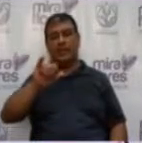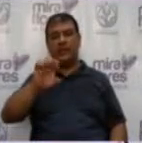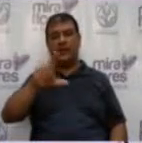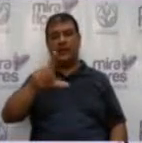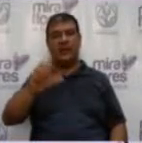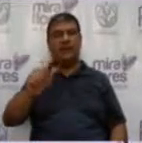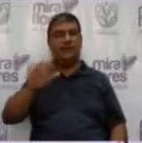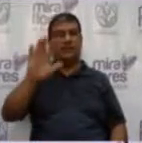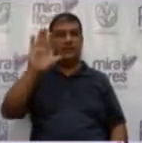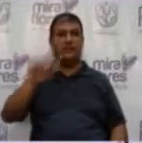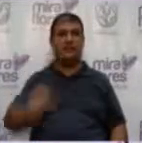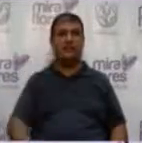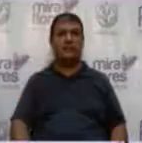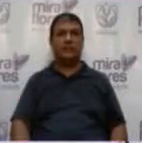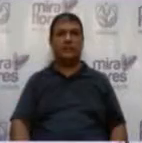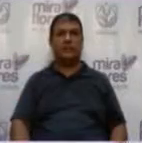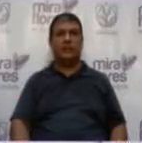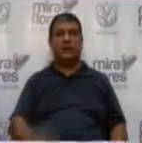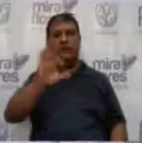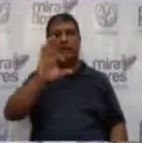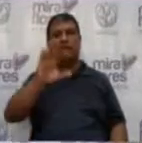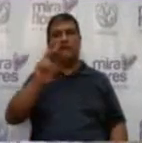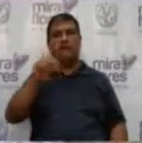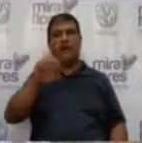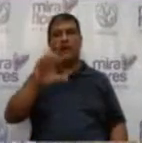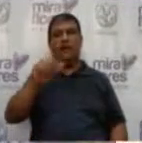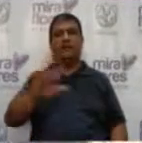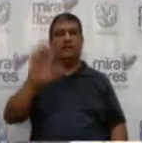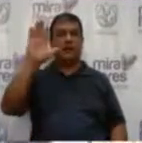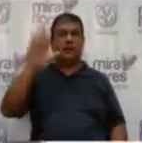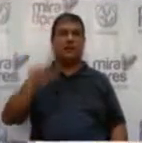Vítor, señora Franca Rey Camino,